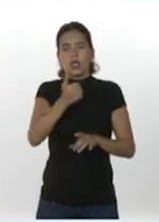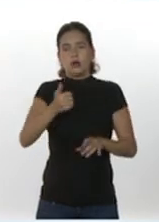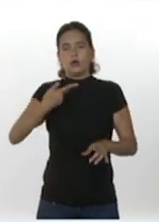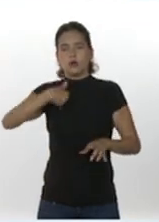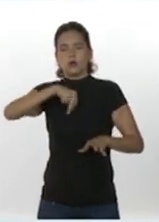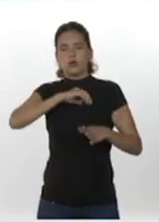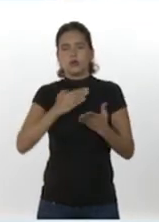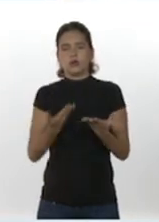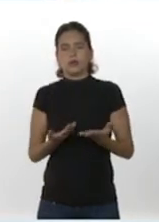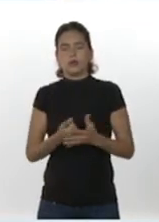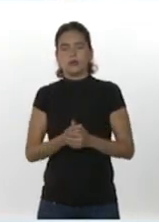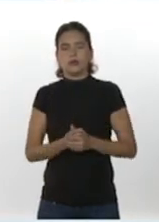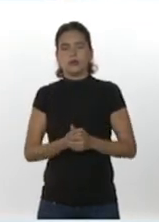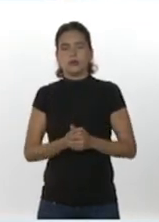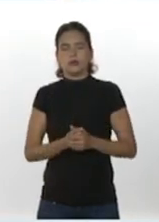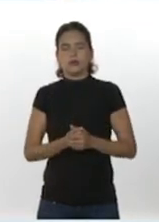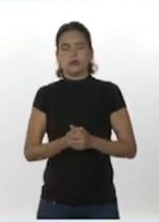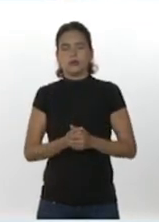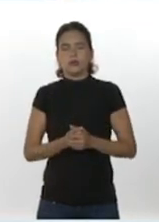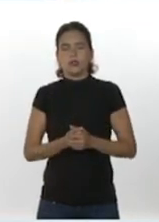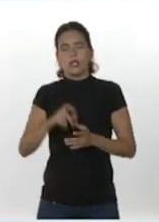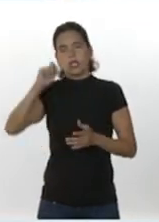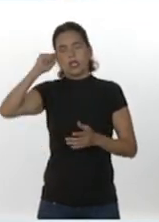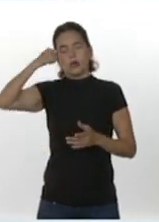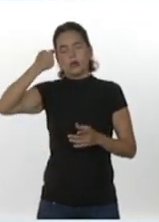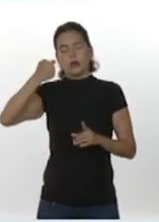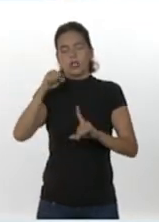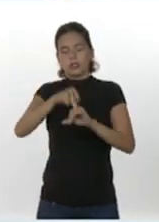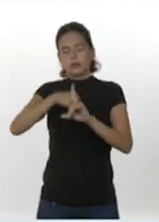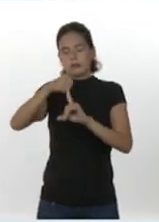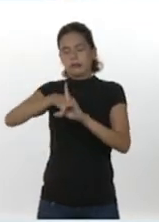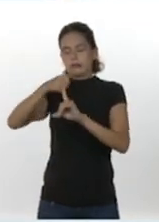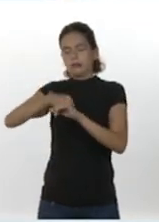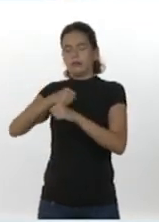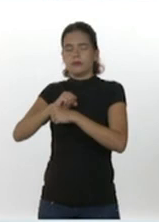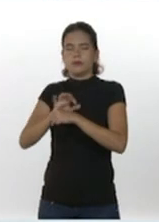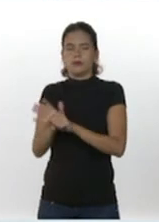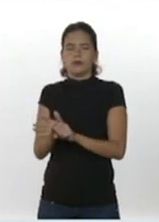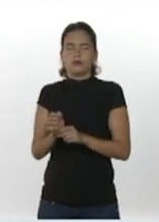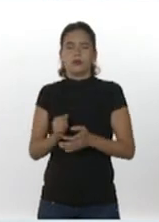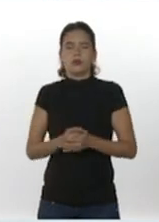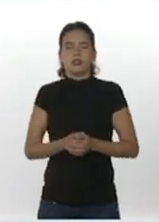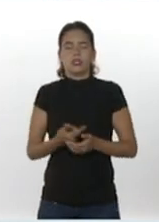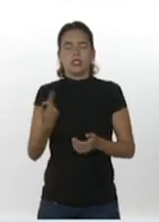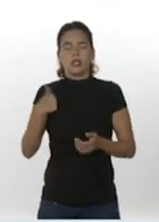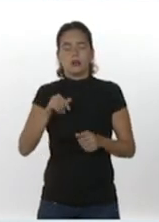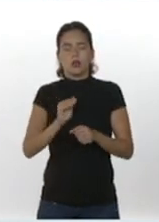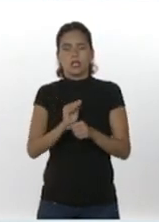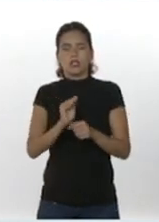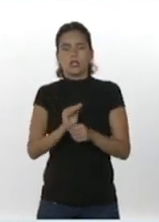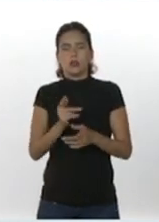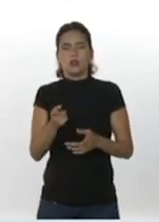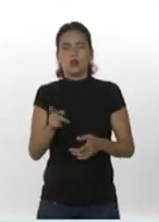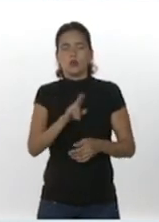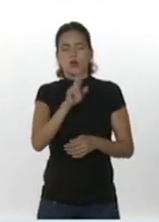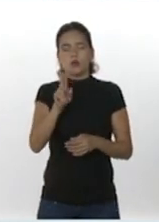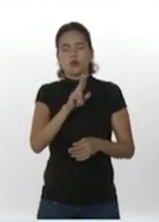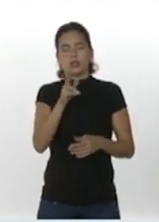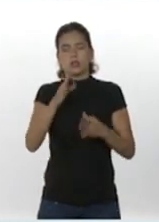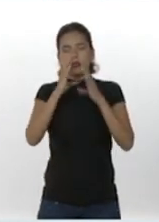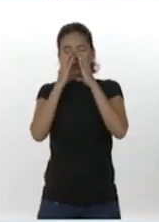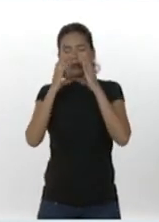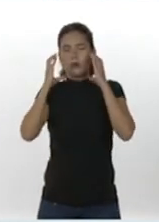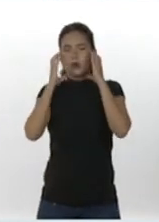nosotros. Así es, César, pero recuerda que seguimos en la batalla contra la COVID-19 y debemos continuar con el uso correcto del